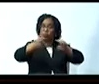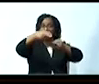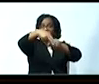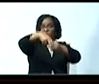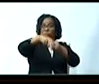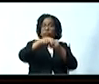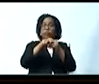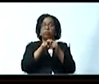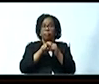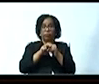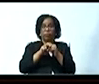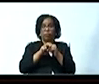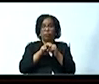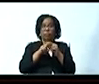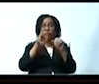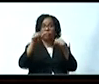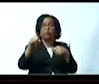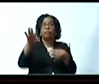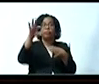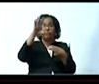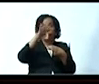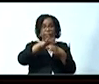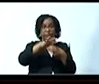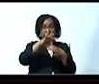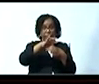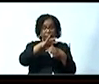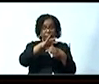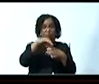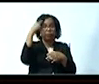Voten, por favor, sí o no. Liberal de lectura.